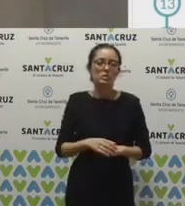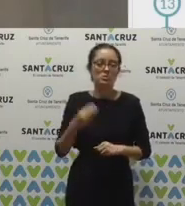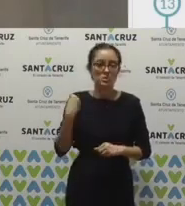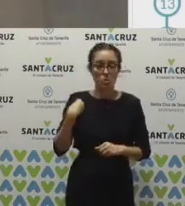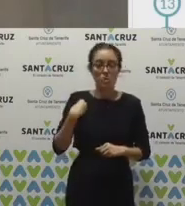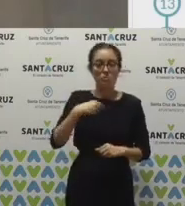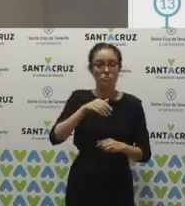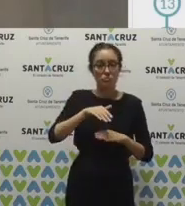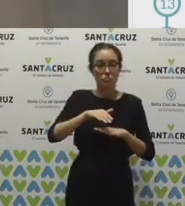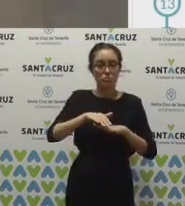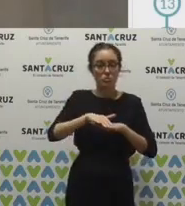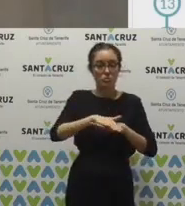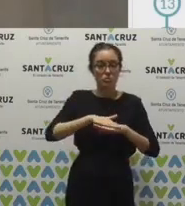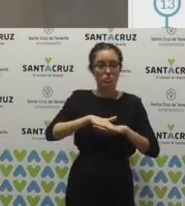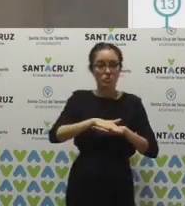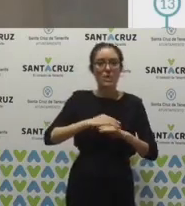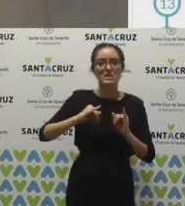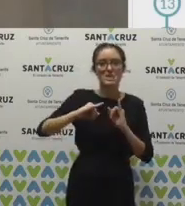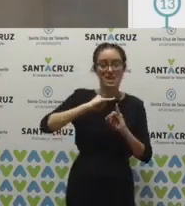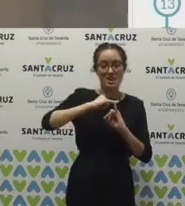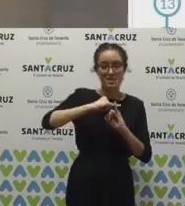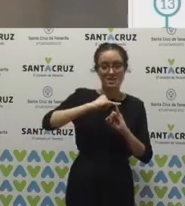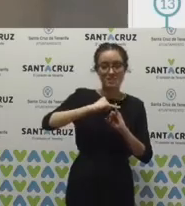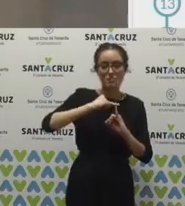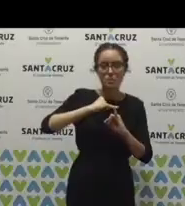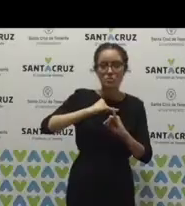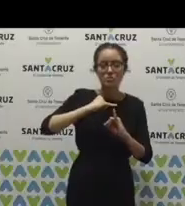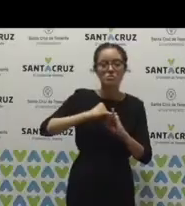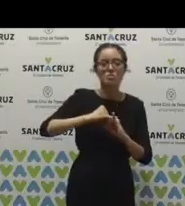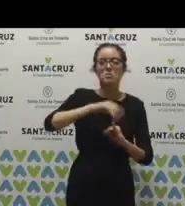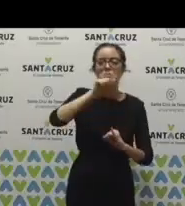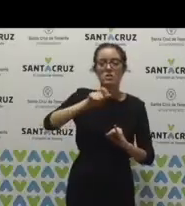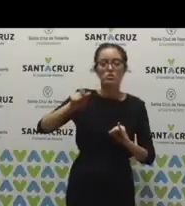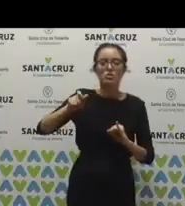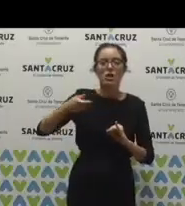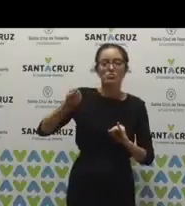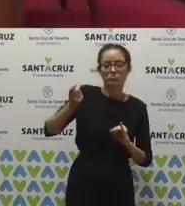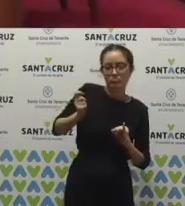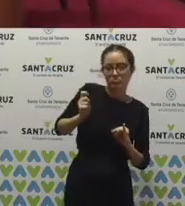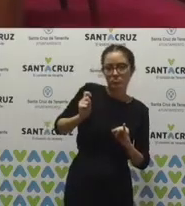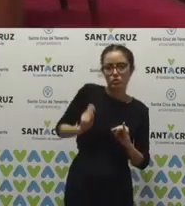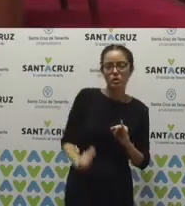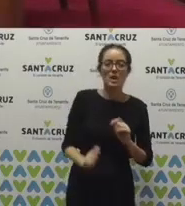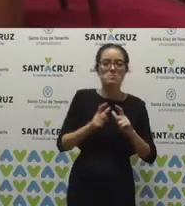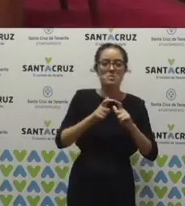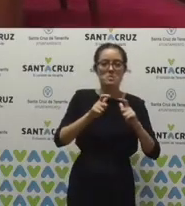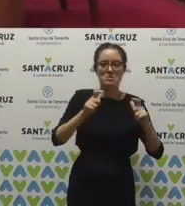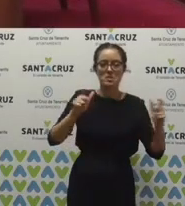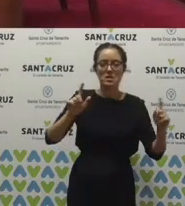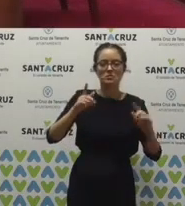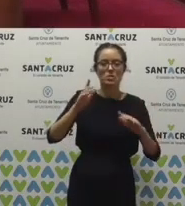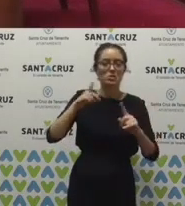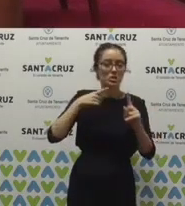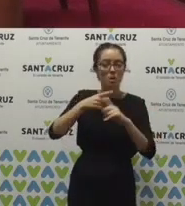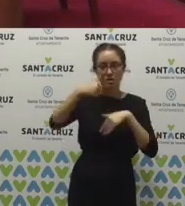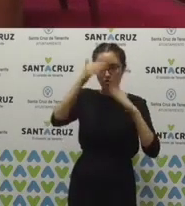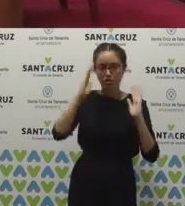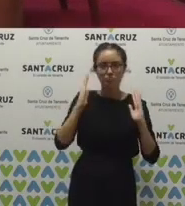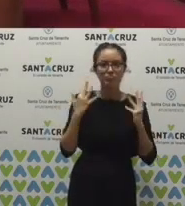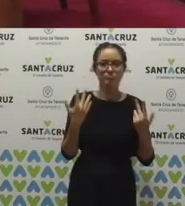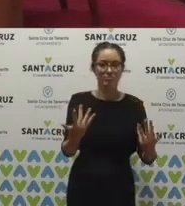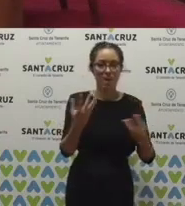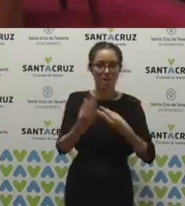plantilla y que el imas pueda llegar al mayor número de personas que lo necesitan en el menor tiempo posible sí me gustaría dar